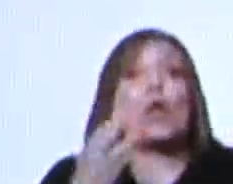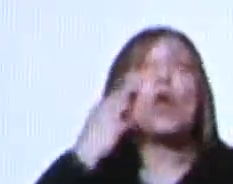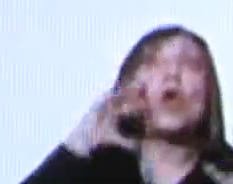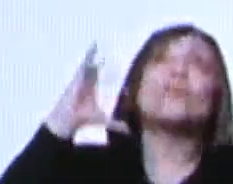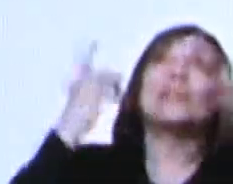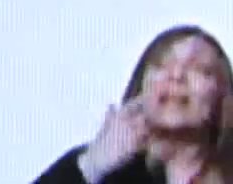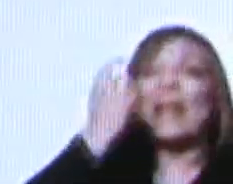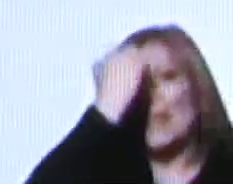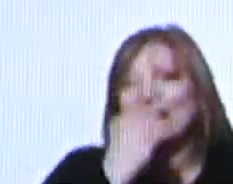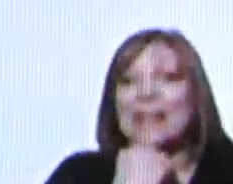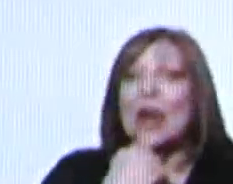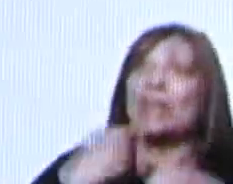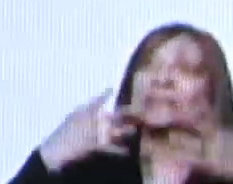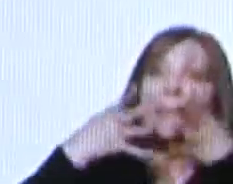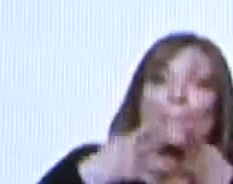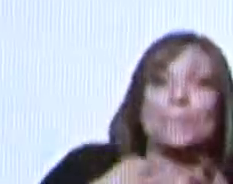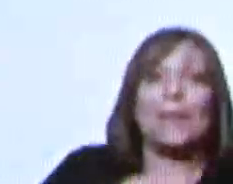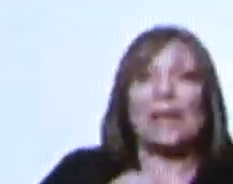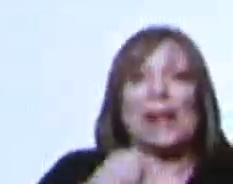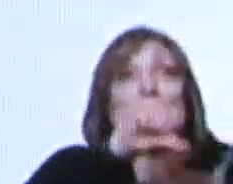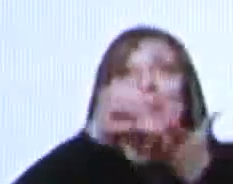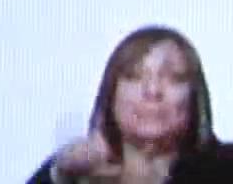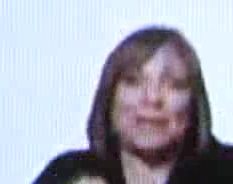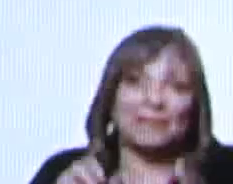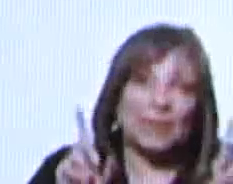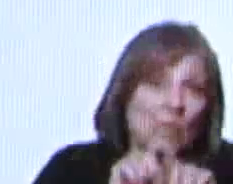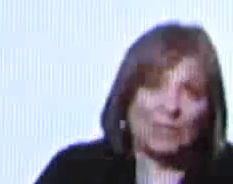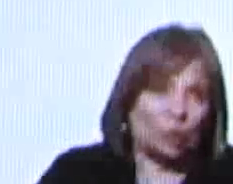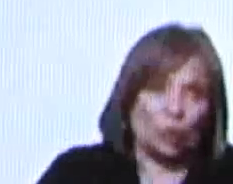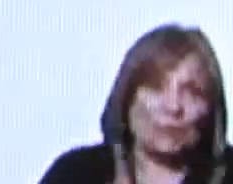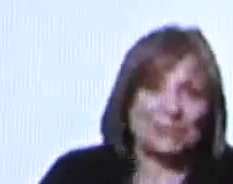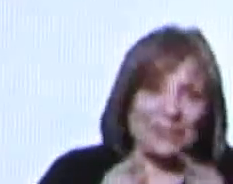conflictos armados entre naciones. No.